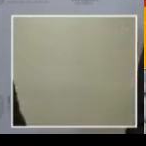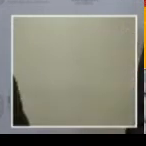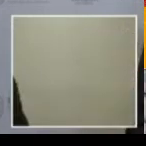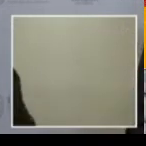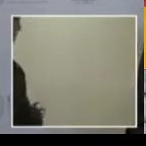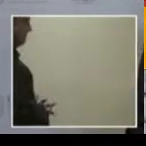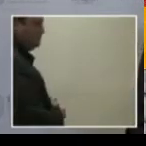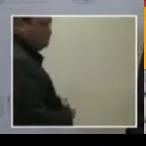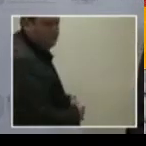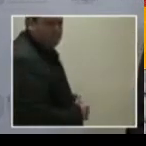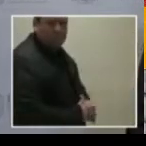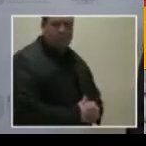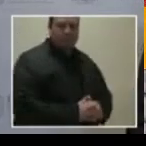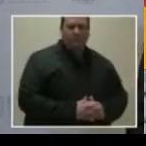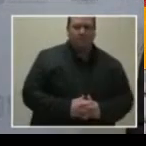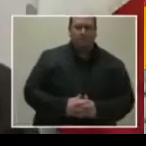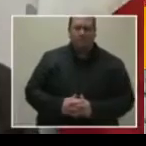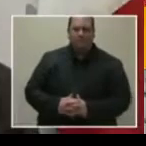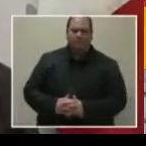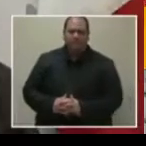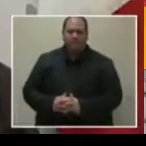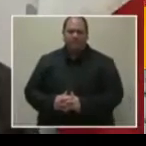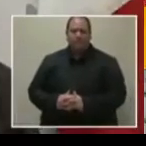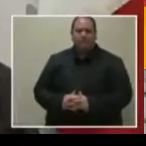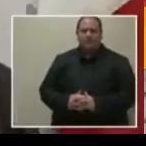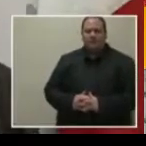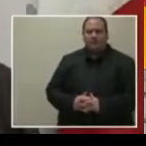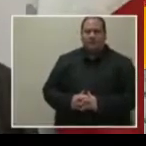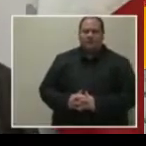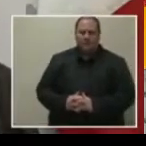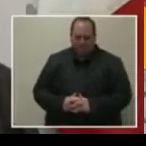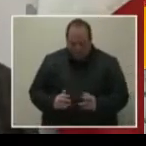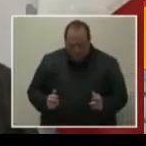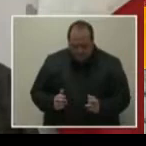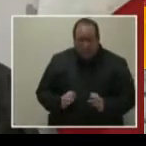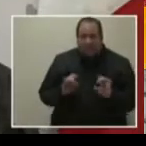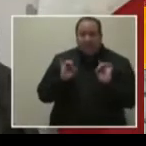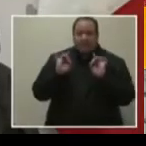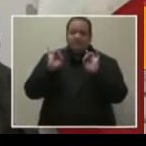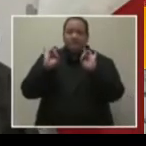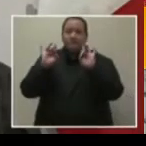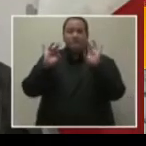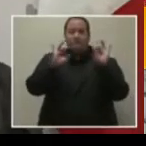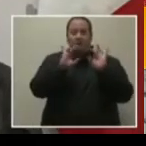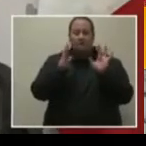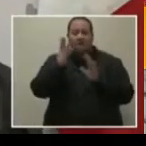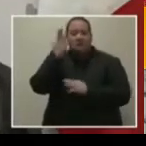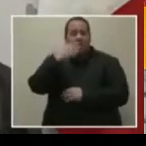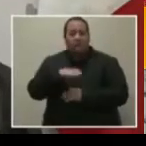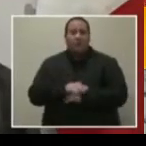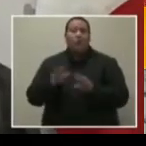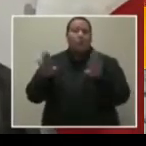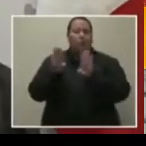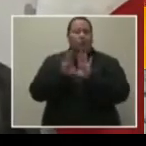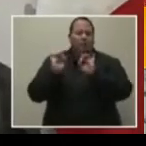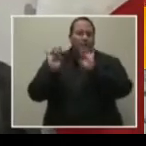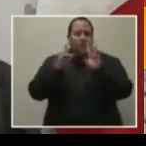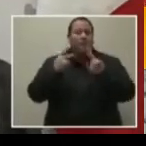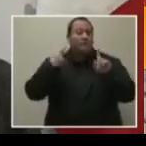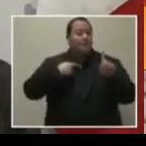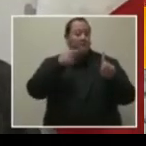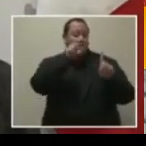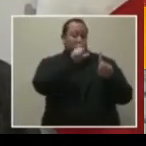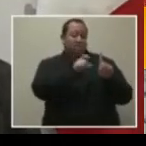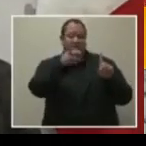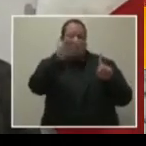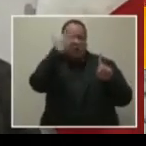Respecto de la relación que pudiera tener en los hechos, con respecto a la relación que pudiera tener en los hechos la persona que usted